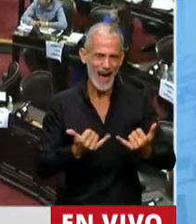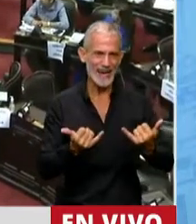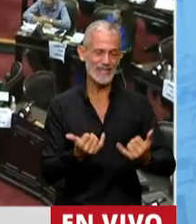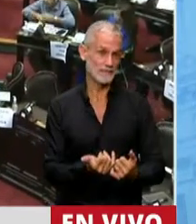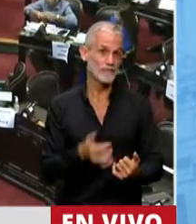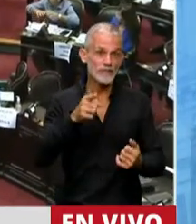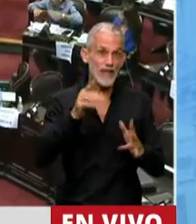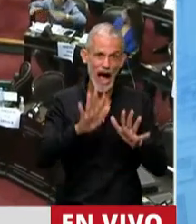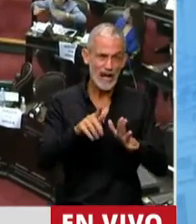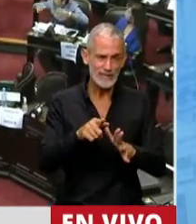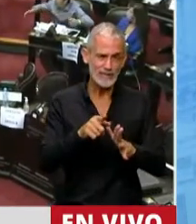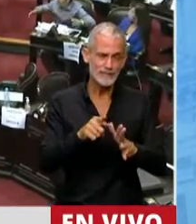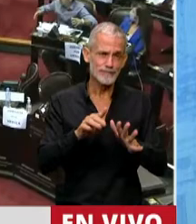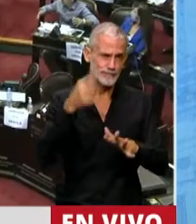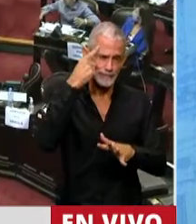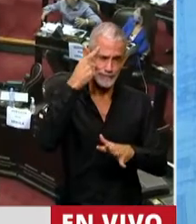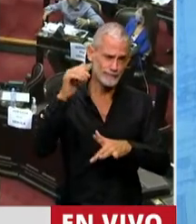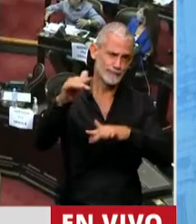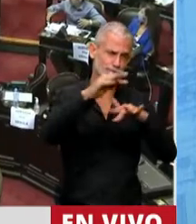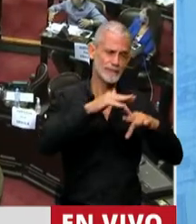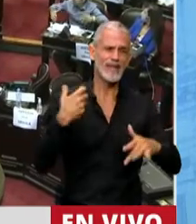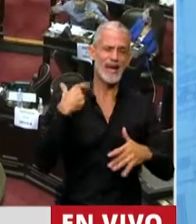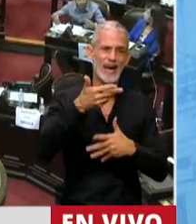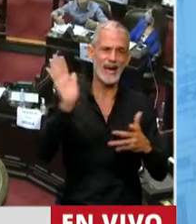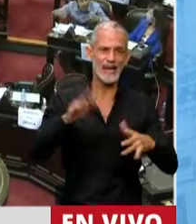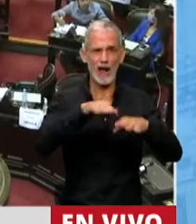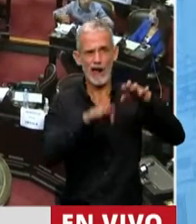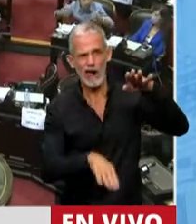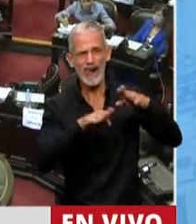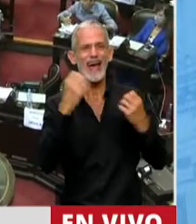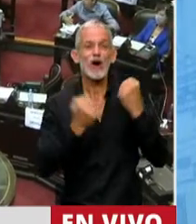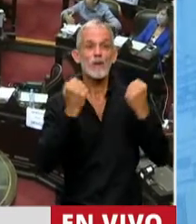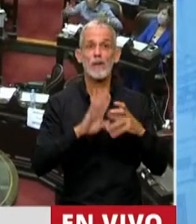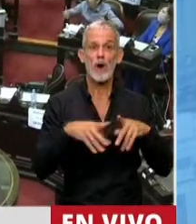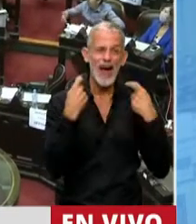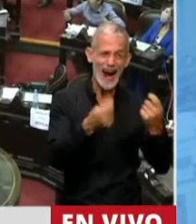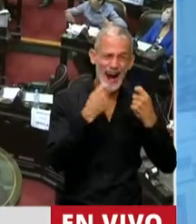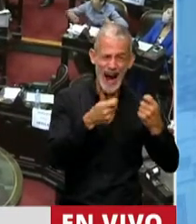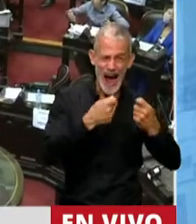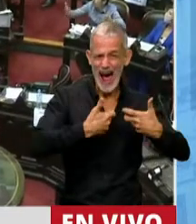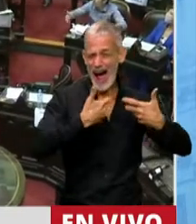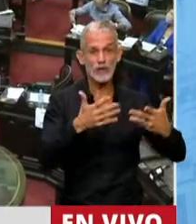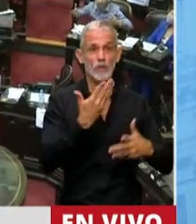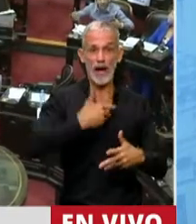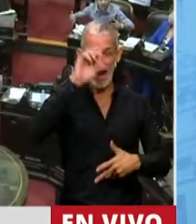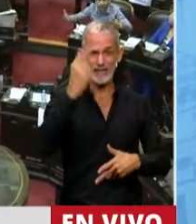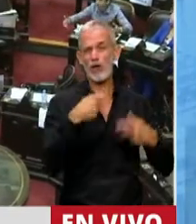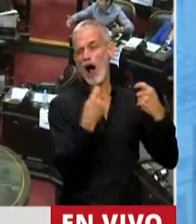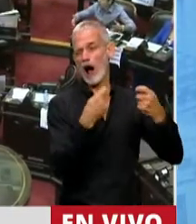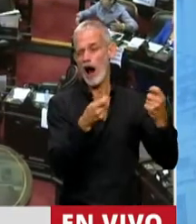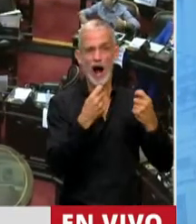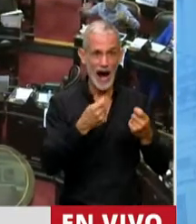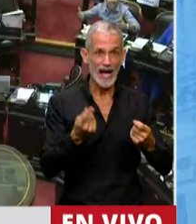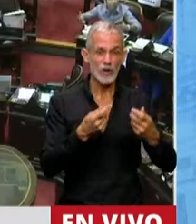Esa es una idea dominante, que tenemos desequilibrio macroeconómico porque el gasto es muy grande, porque el Estado gasta mucho y porque